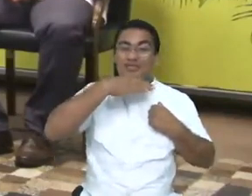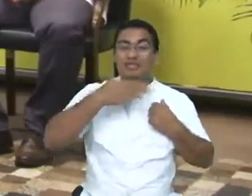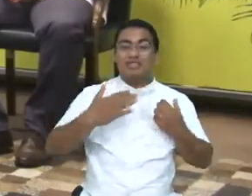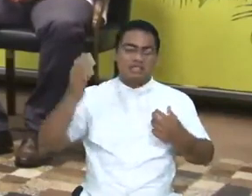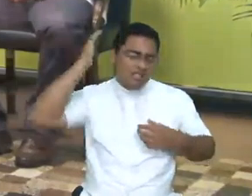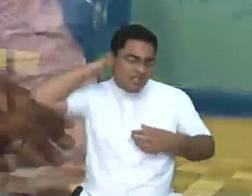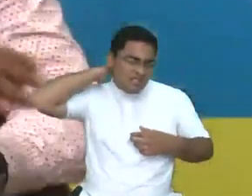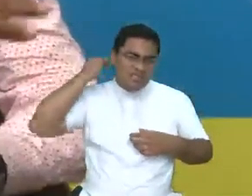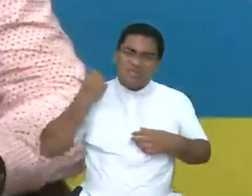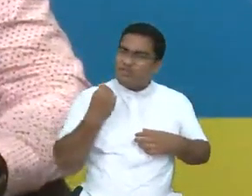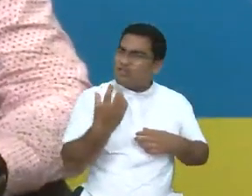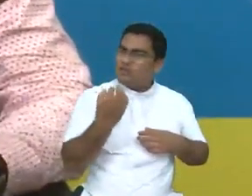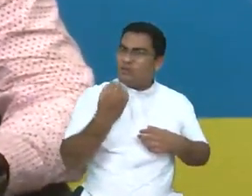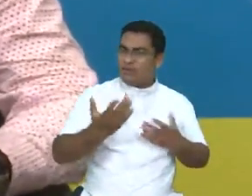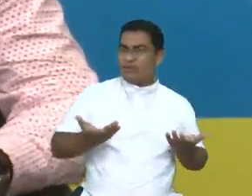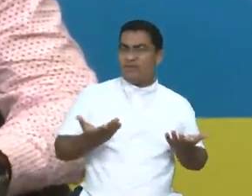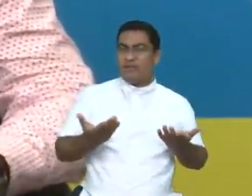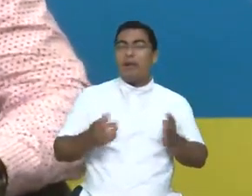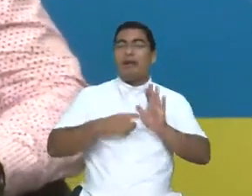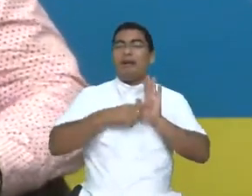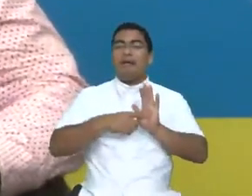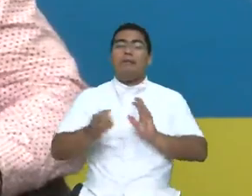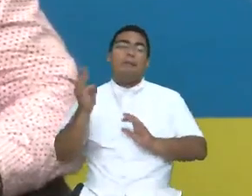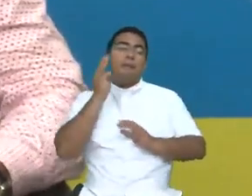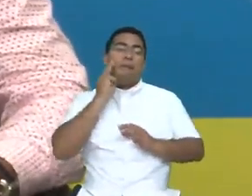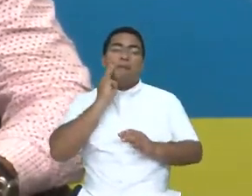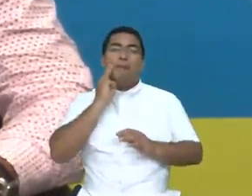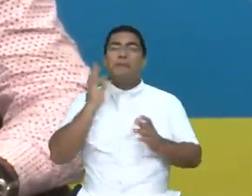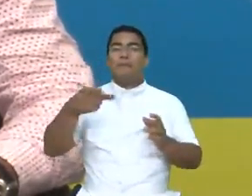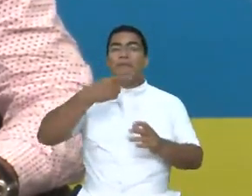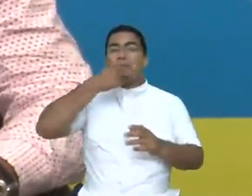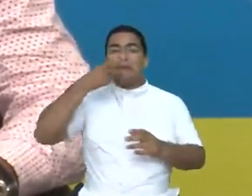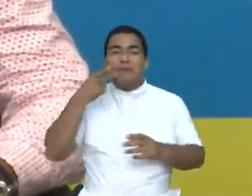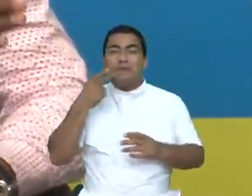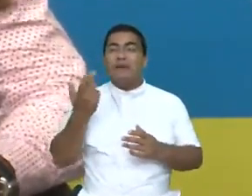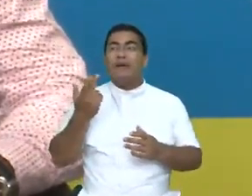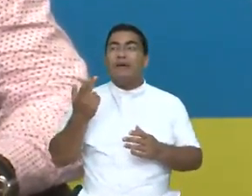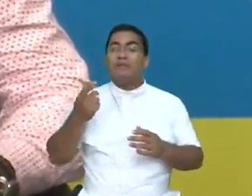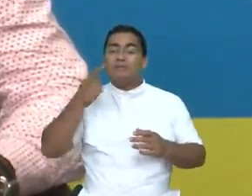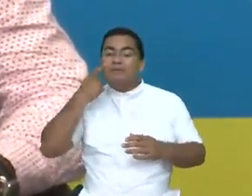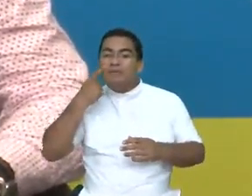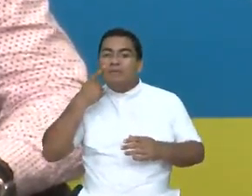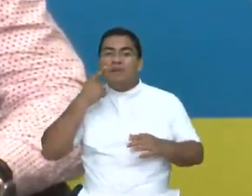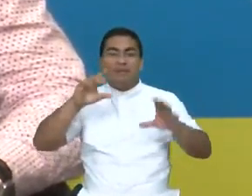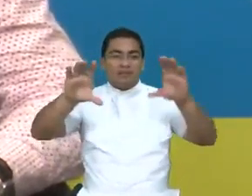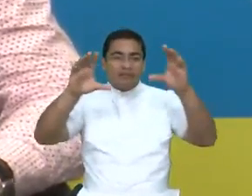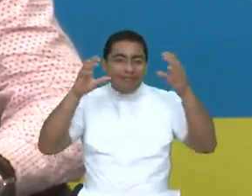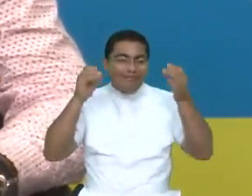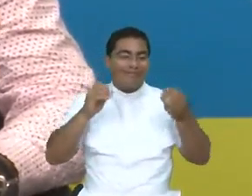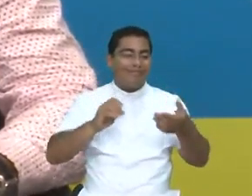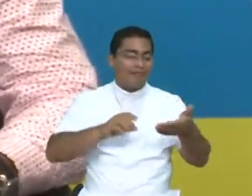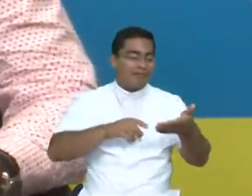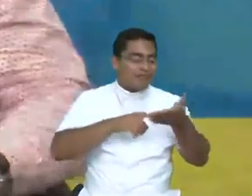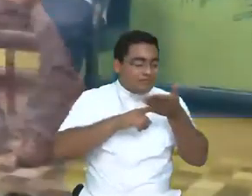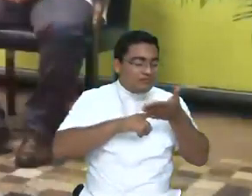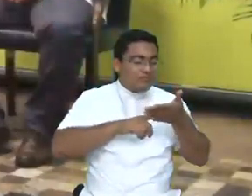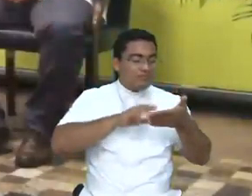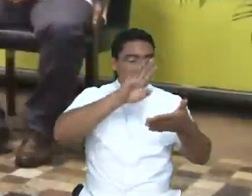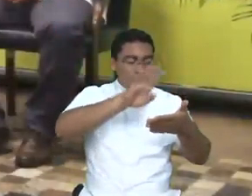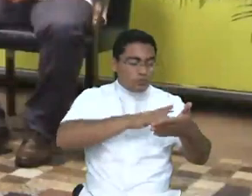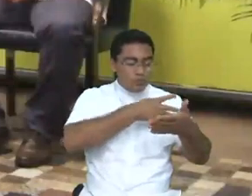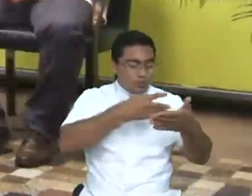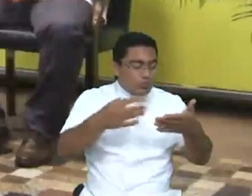diciendo. Por ejemplo, las madres, los padres de familia tienen que revisar el horario de clases de los niños. Así es. Porque imagínese